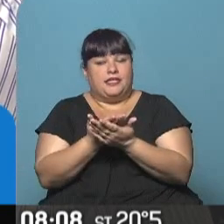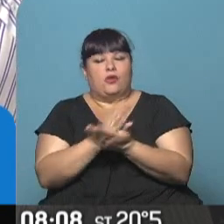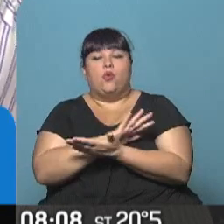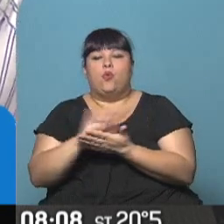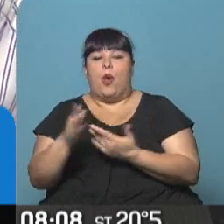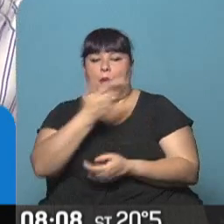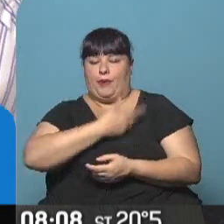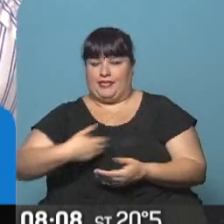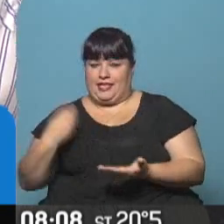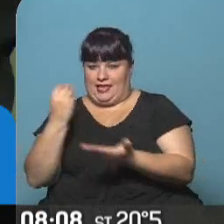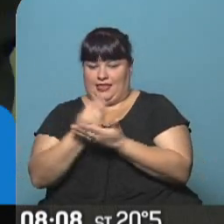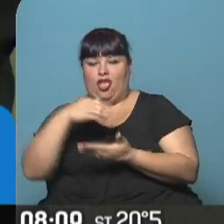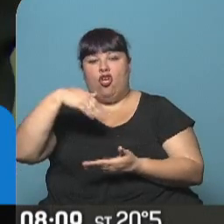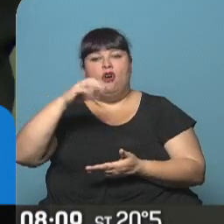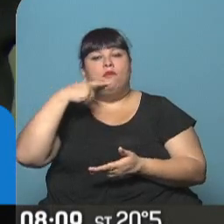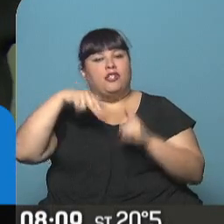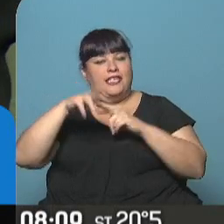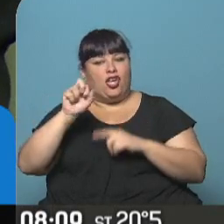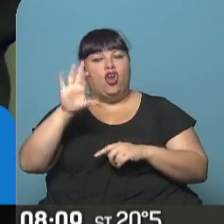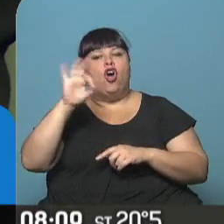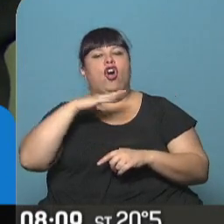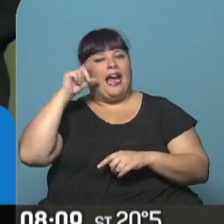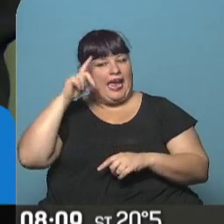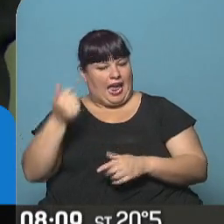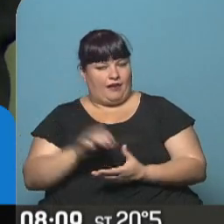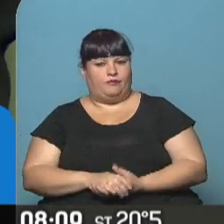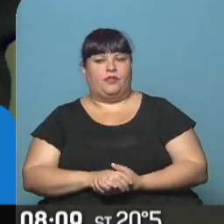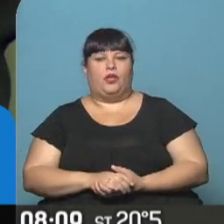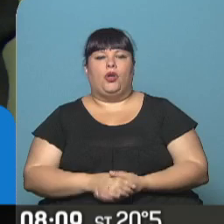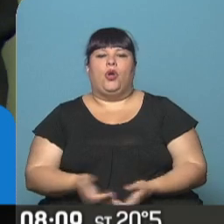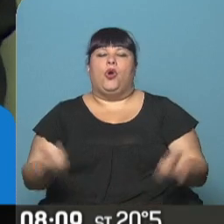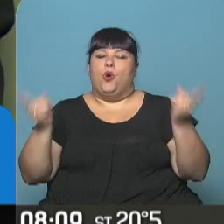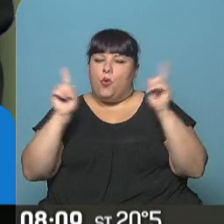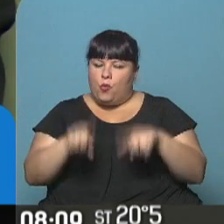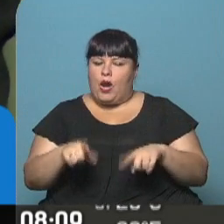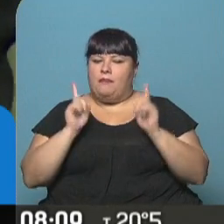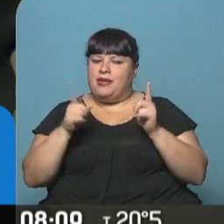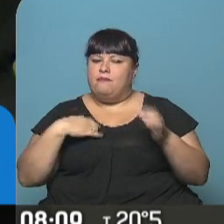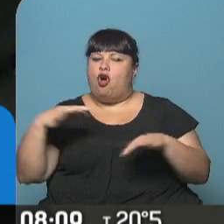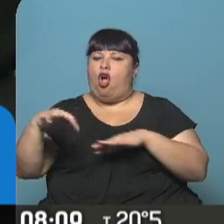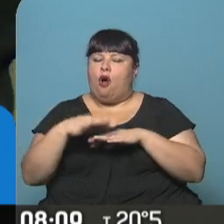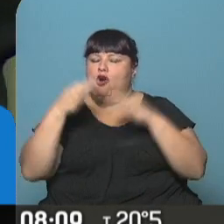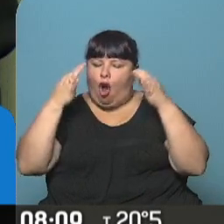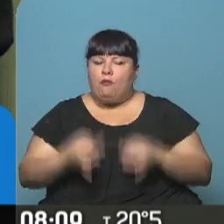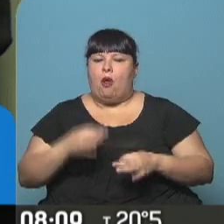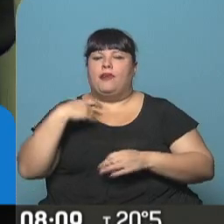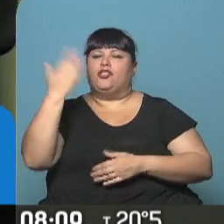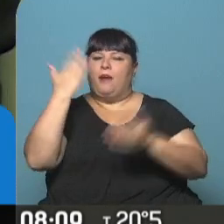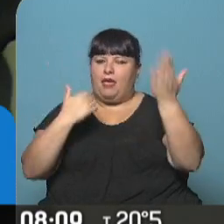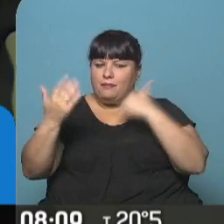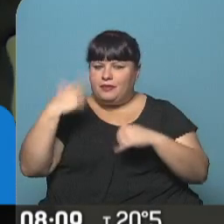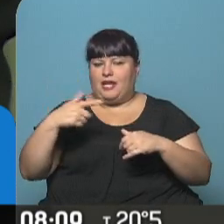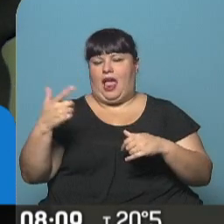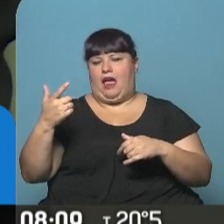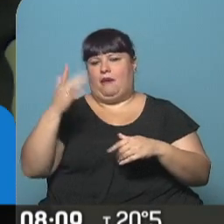nuevo titular, Monseñor Óscar Ojea. Volvimos a renovar nuestro compromiso de responder a la convocatoria